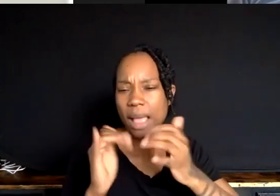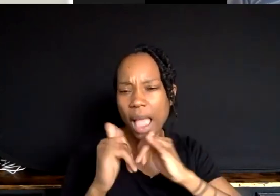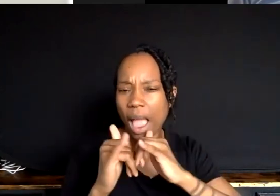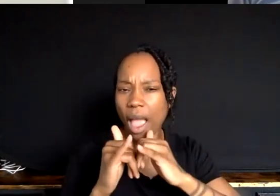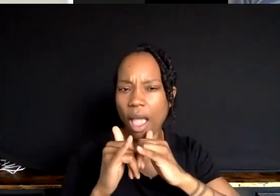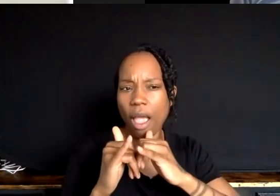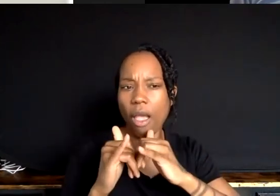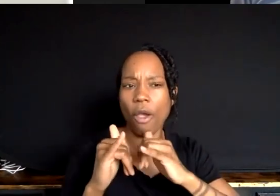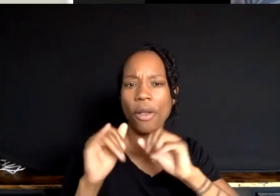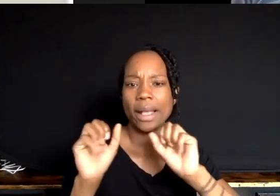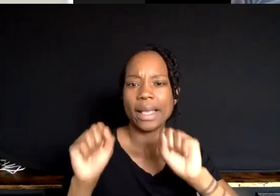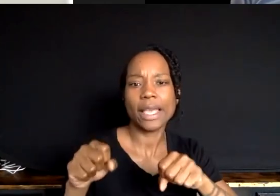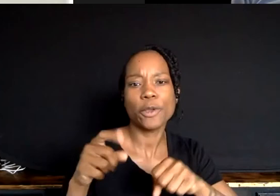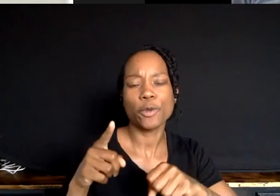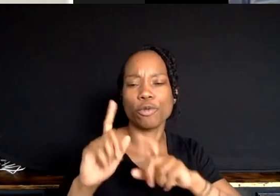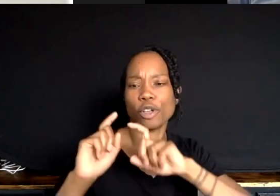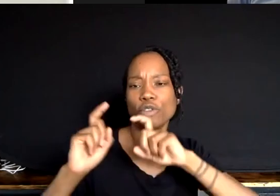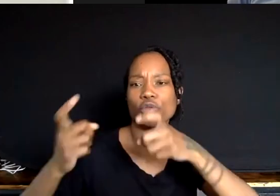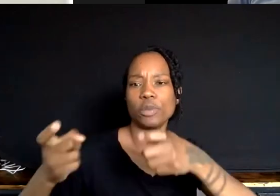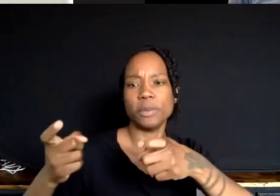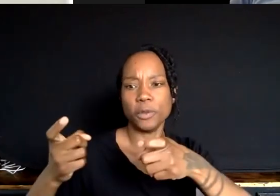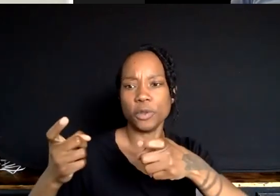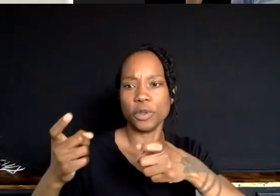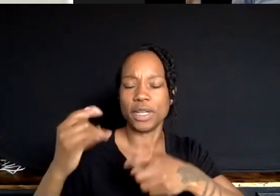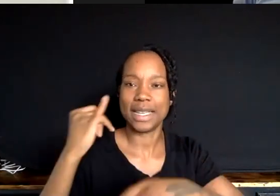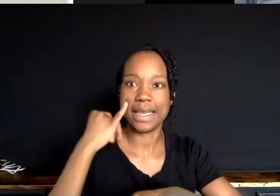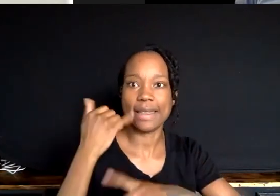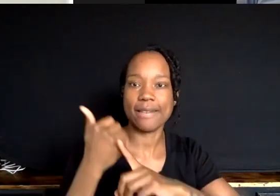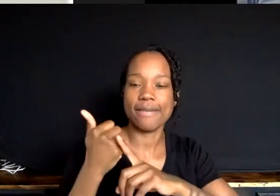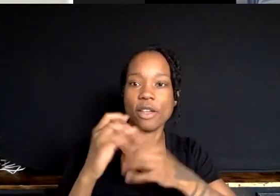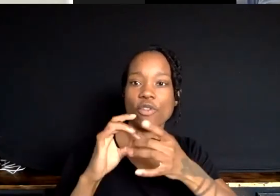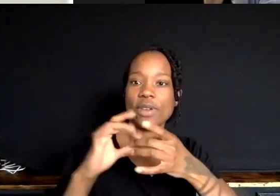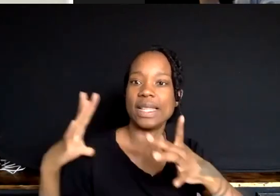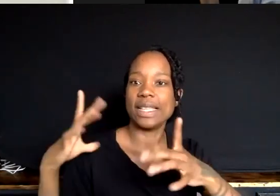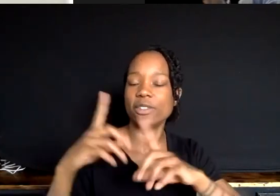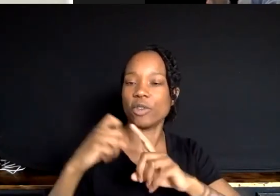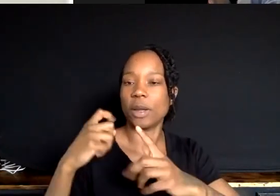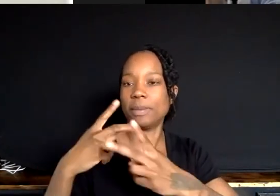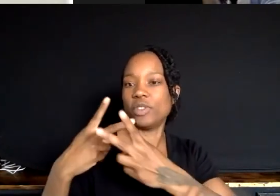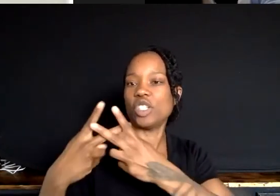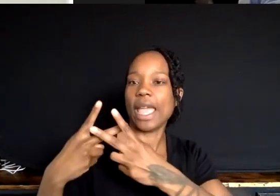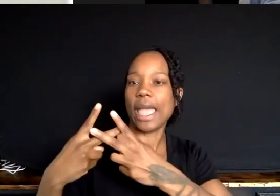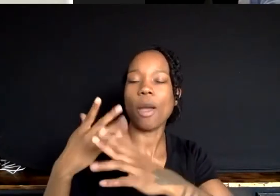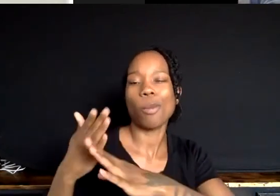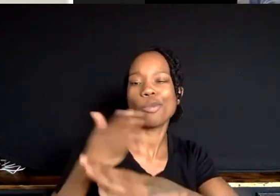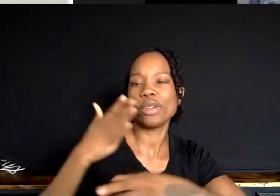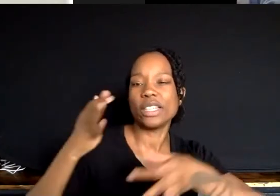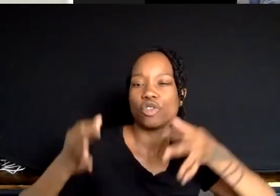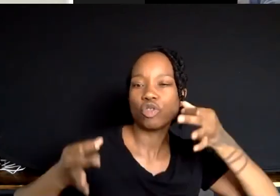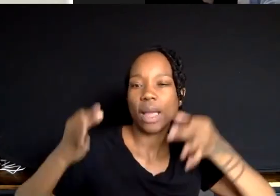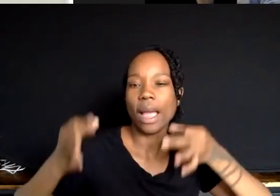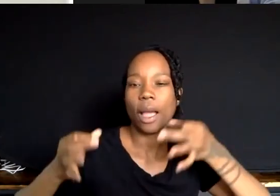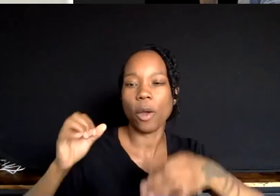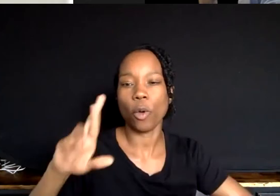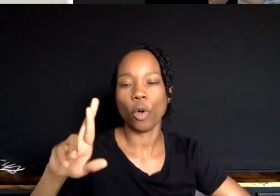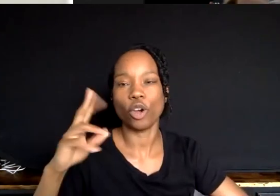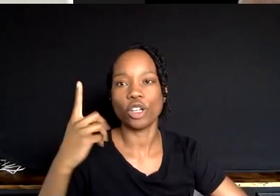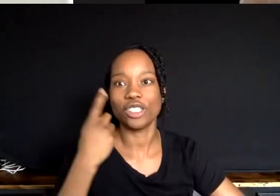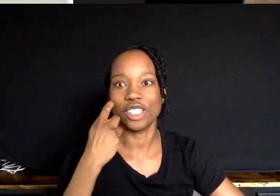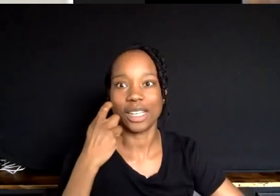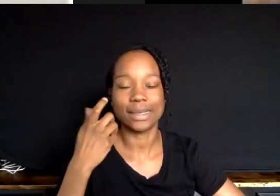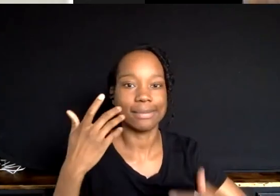¿Cómo tú eres capaz de hacer una contribución aunque sales de la cárcel antes de tu